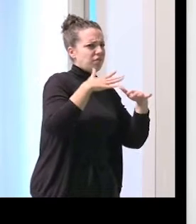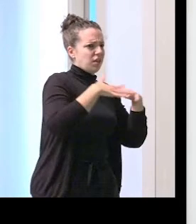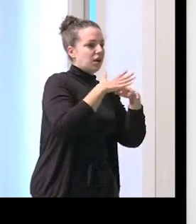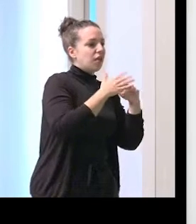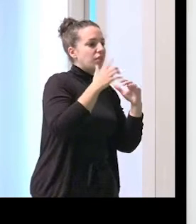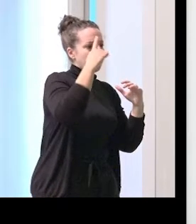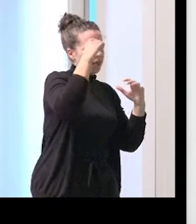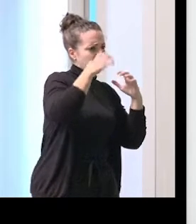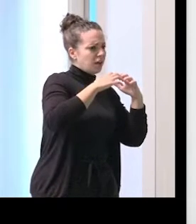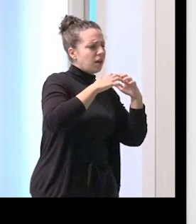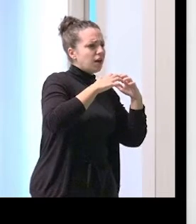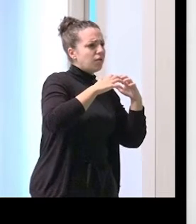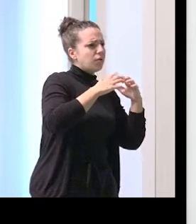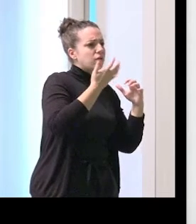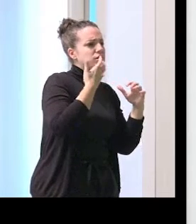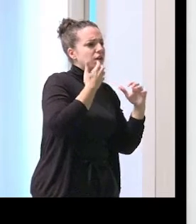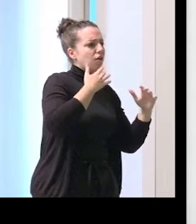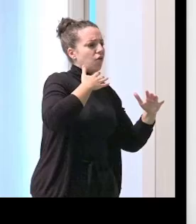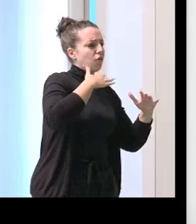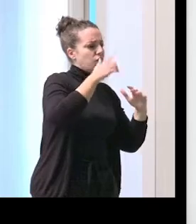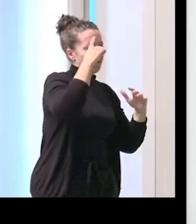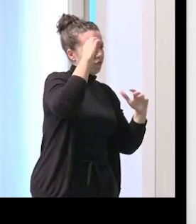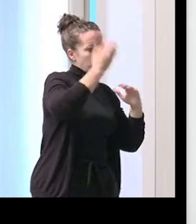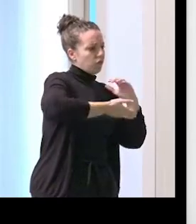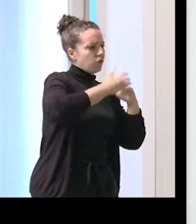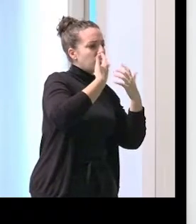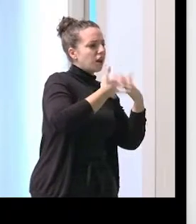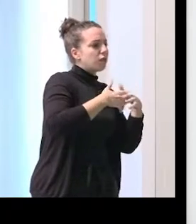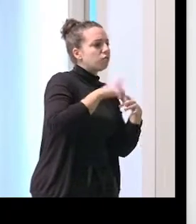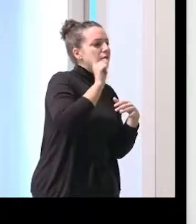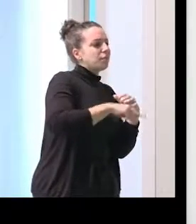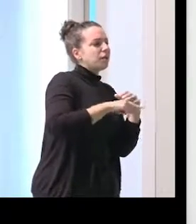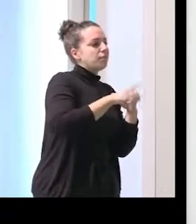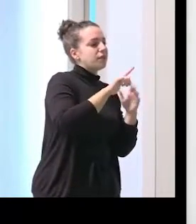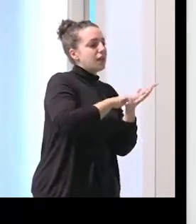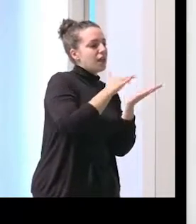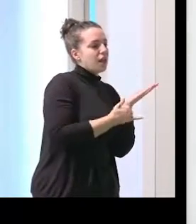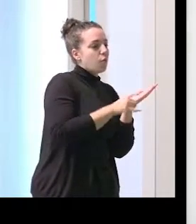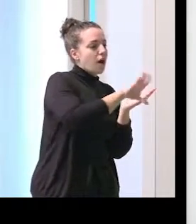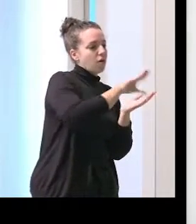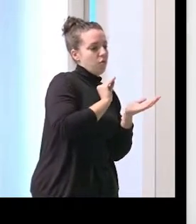cerebrales involucradas con la función ejecutiva, la cognición y la comprensión del lenguaje.